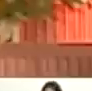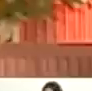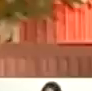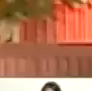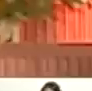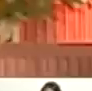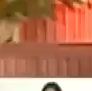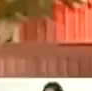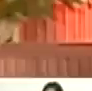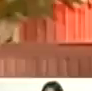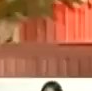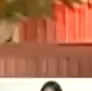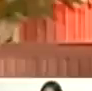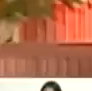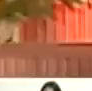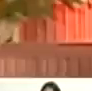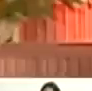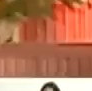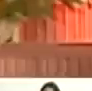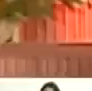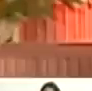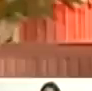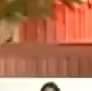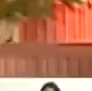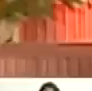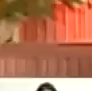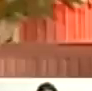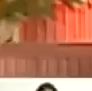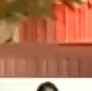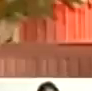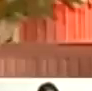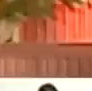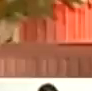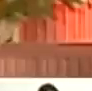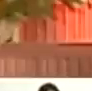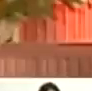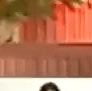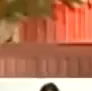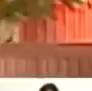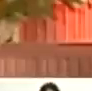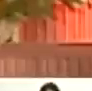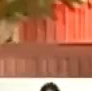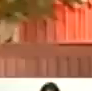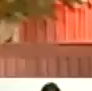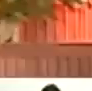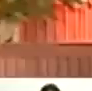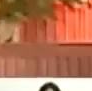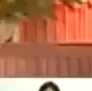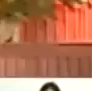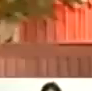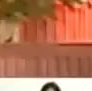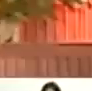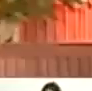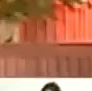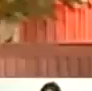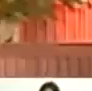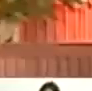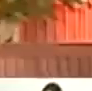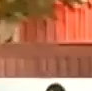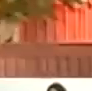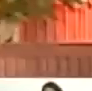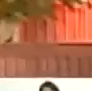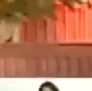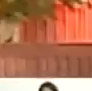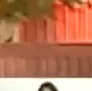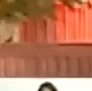que nuestra revolución hermosa, defendida por nuestro pueblo, fundada por nuestro comandante Chávez, sea manchada, sea mancillada,